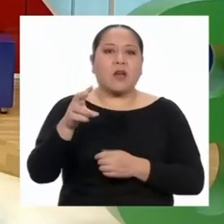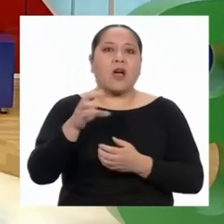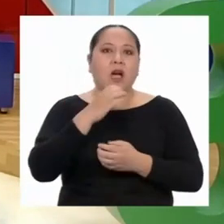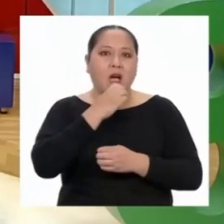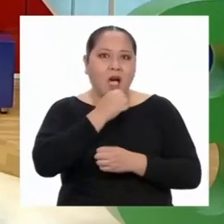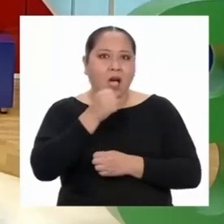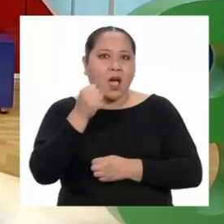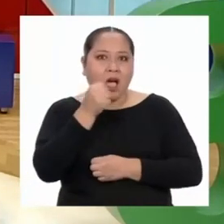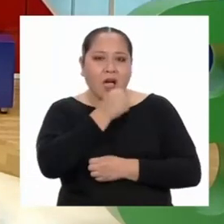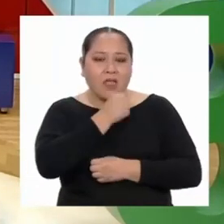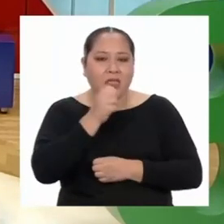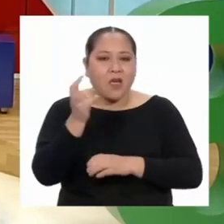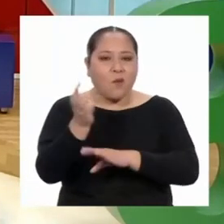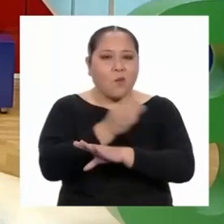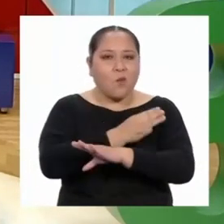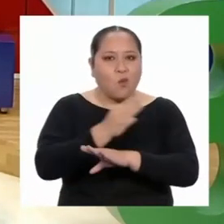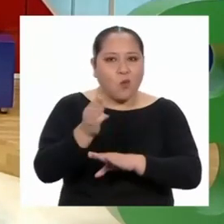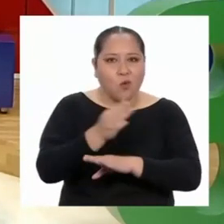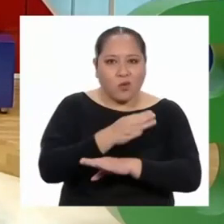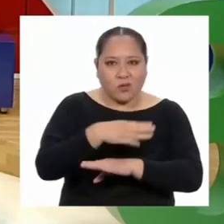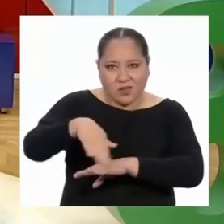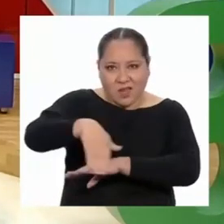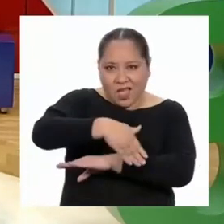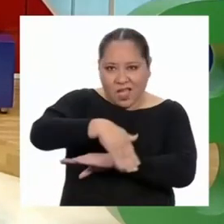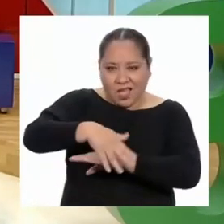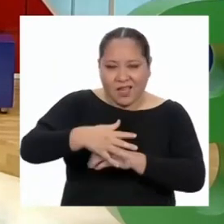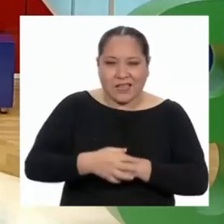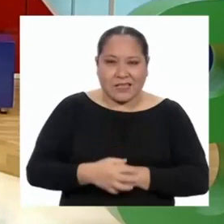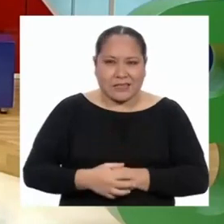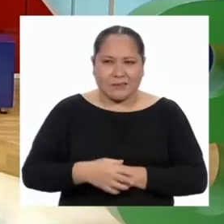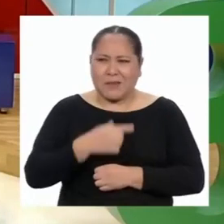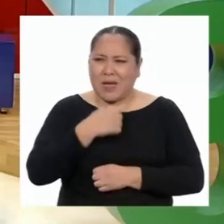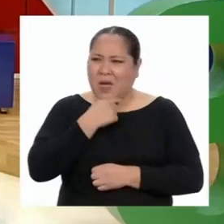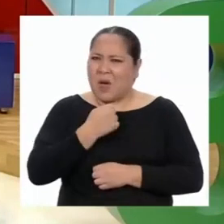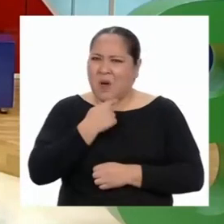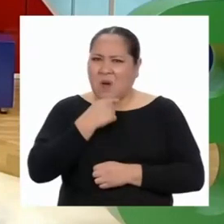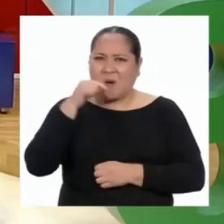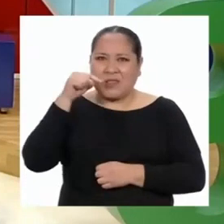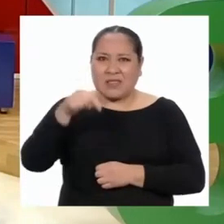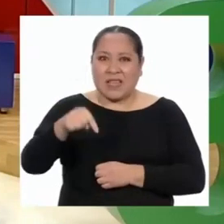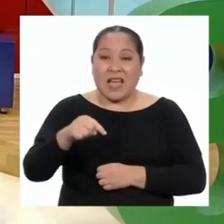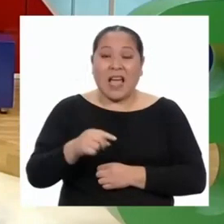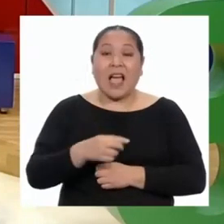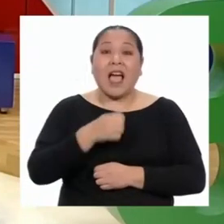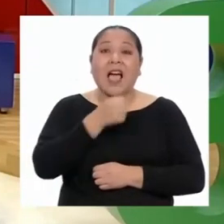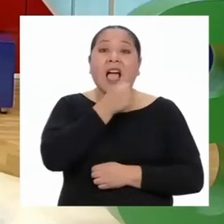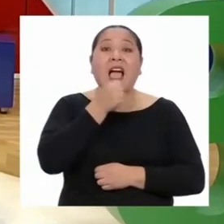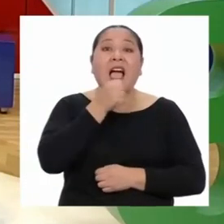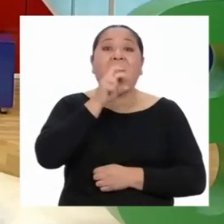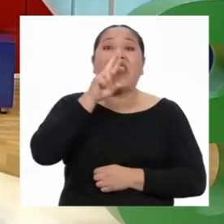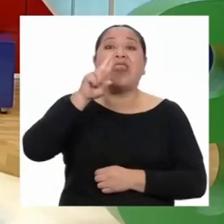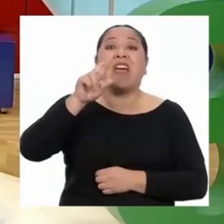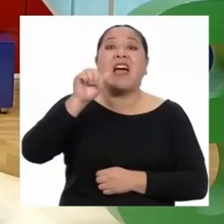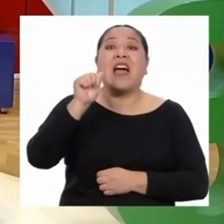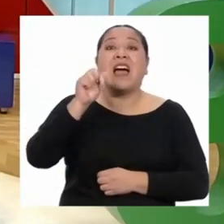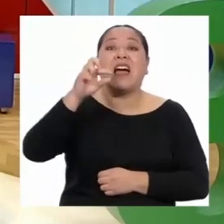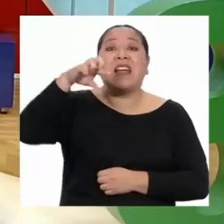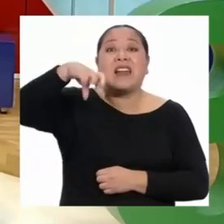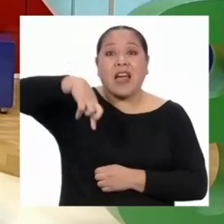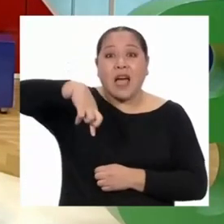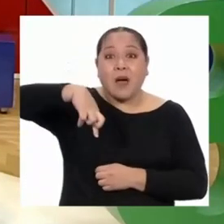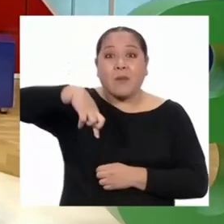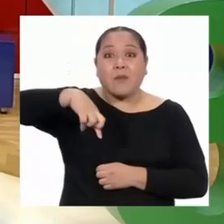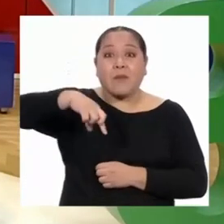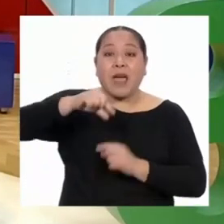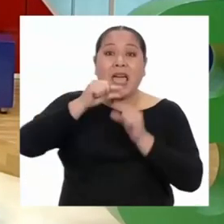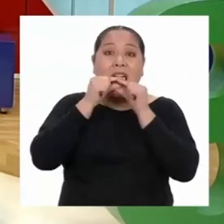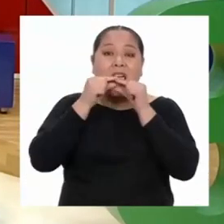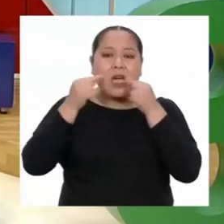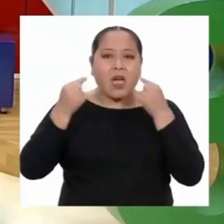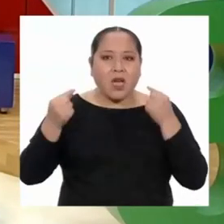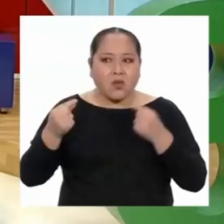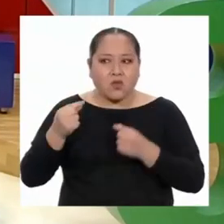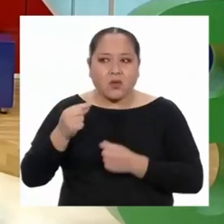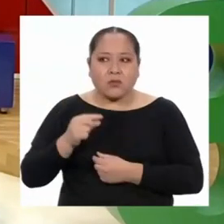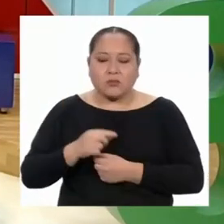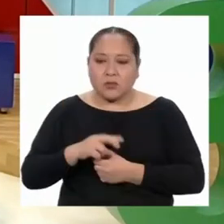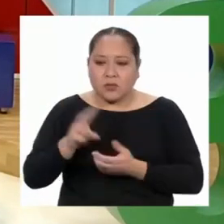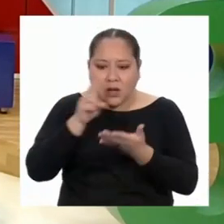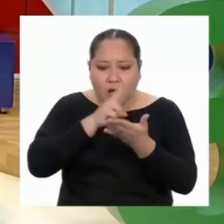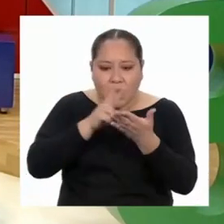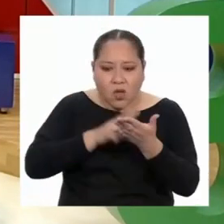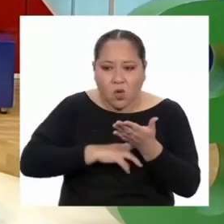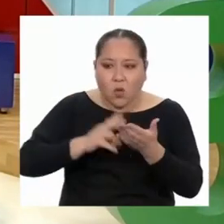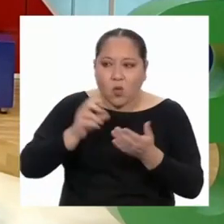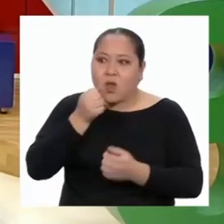urbana y lo que me parece más chévere de ella es que canta trap en quechua. El otro día estuve leyendo una entrevista que le